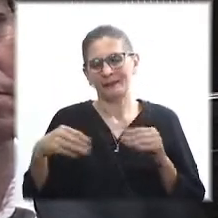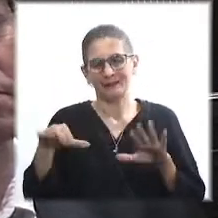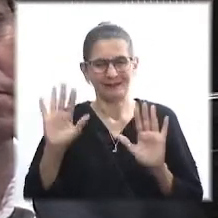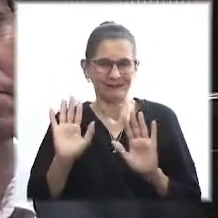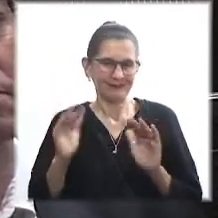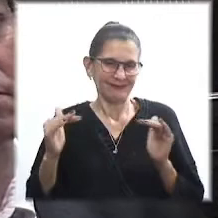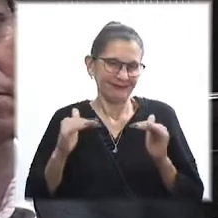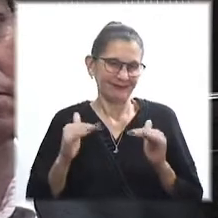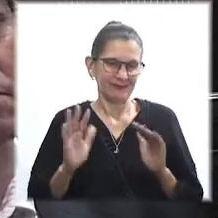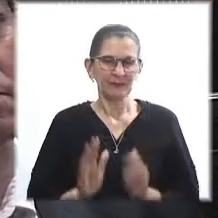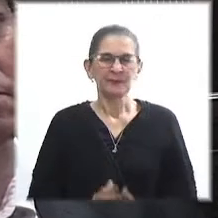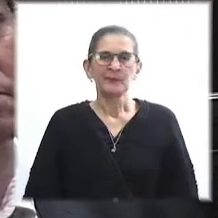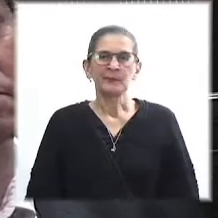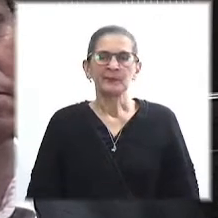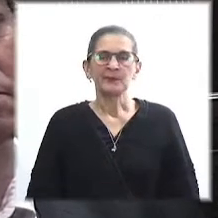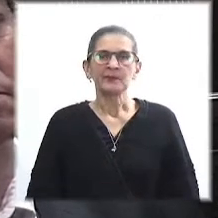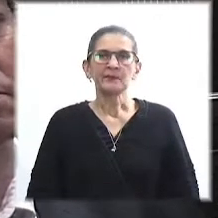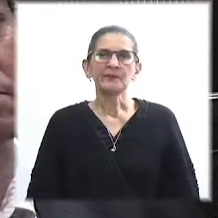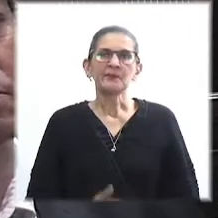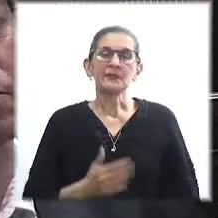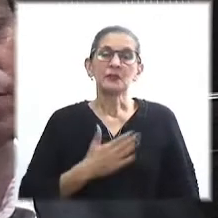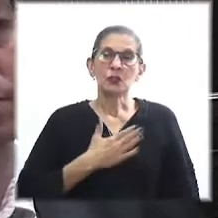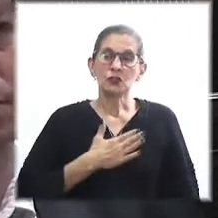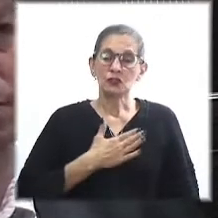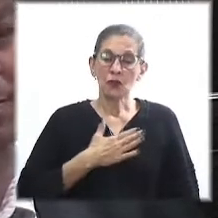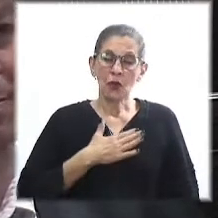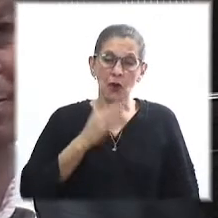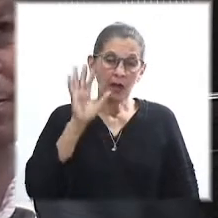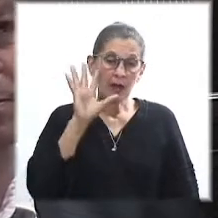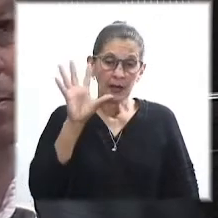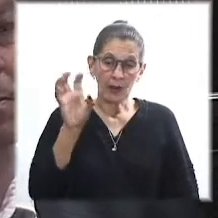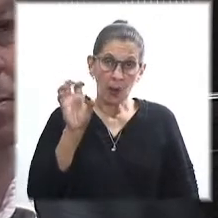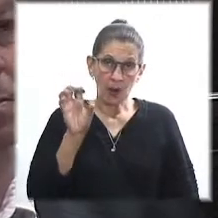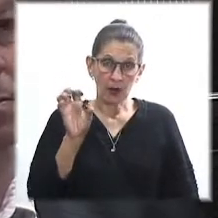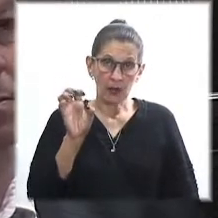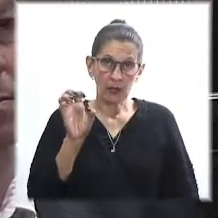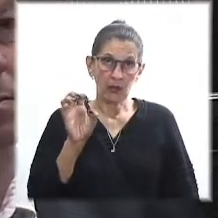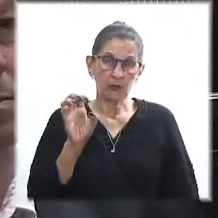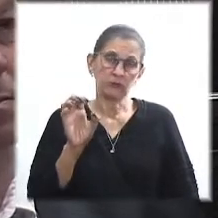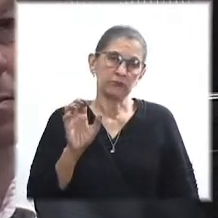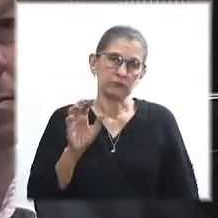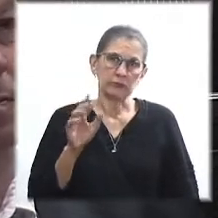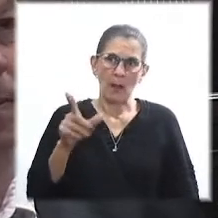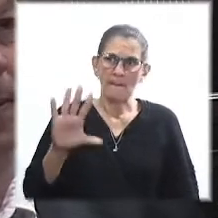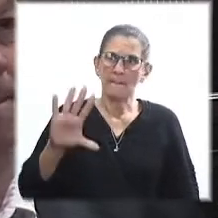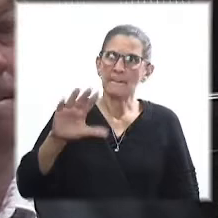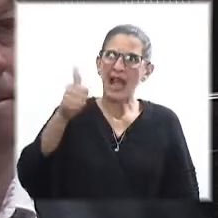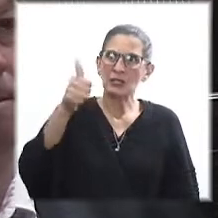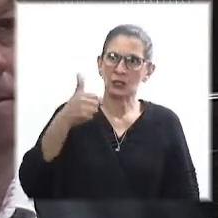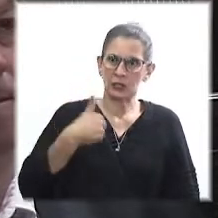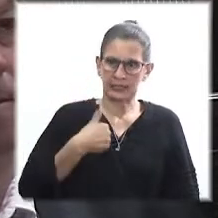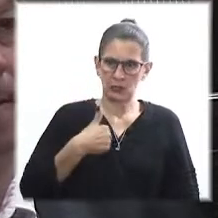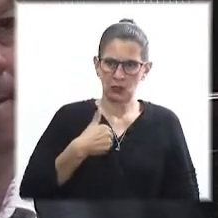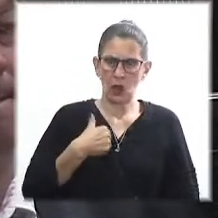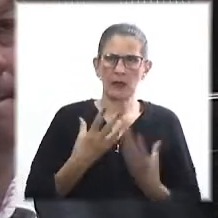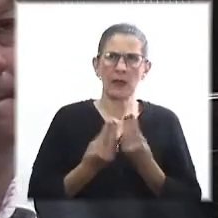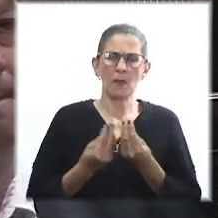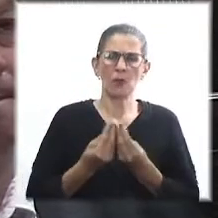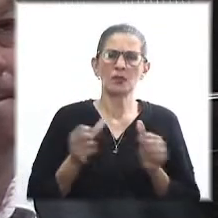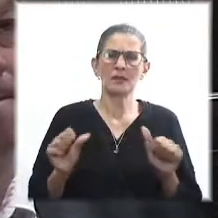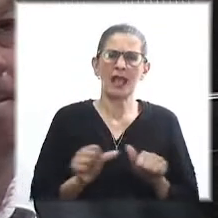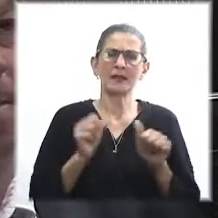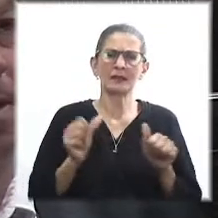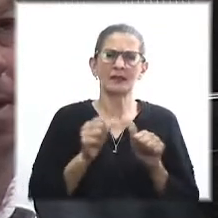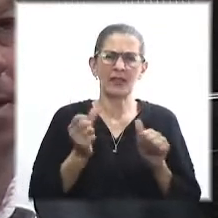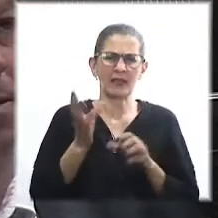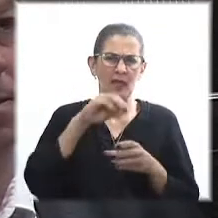diferencia. Y yo lo recuerdo mayor que yo en muchas actividades sociales de